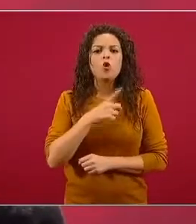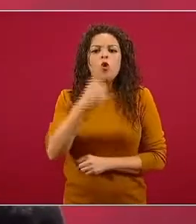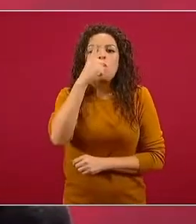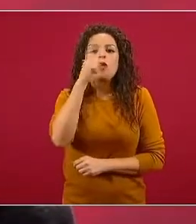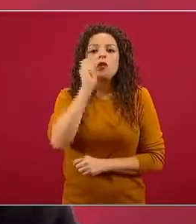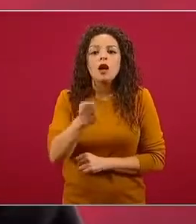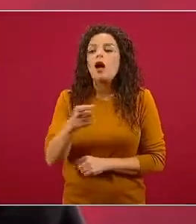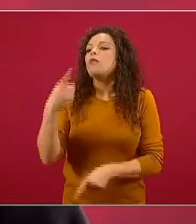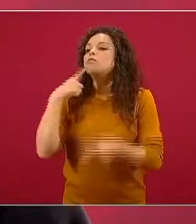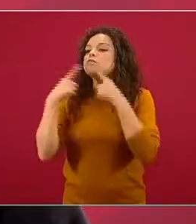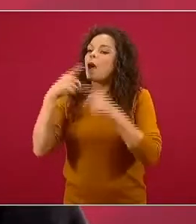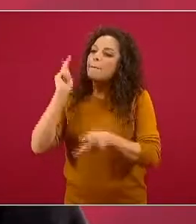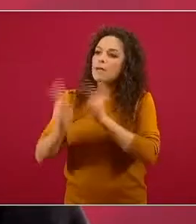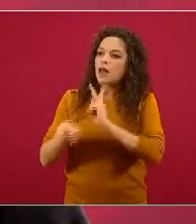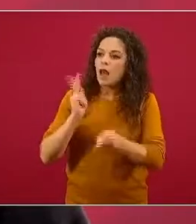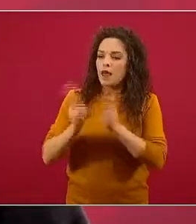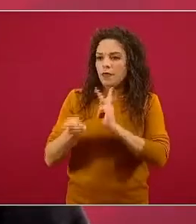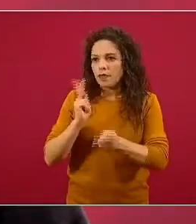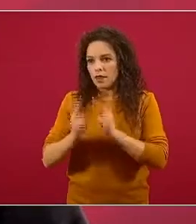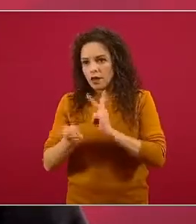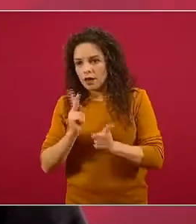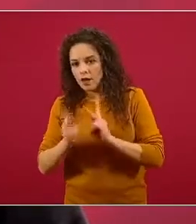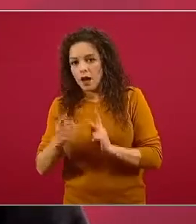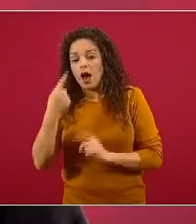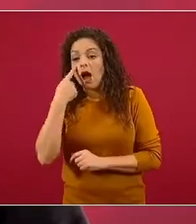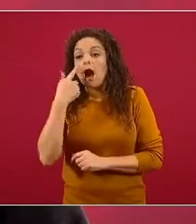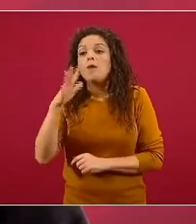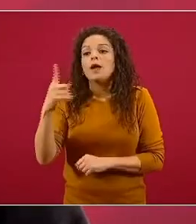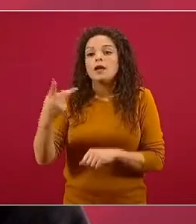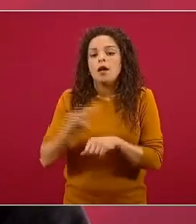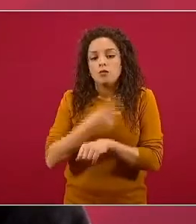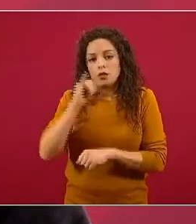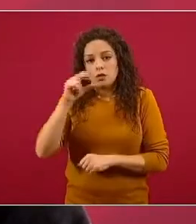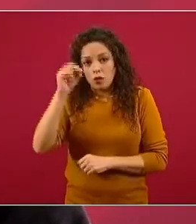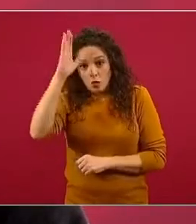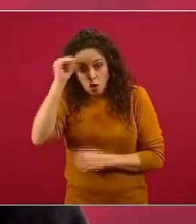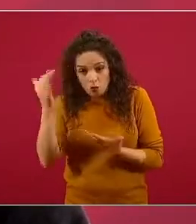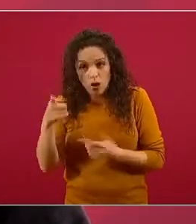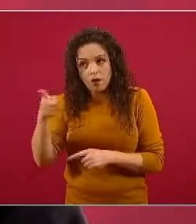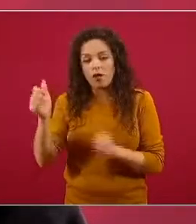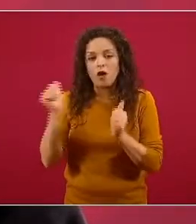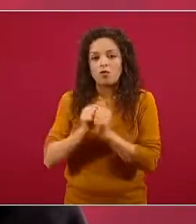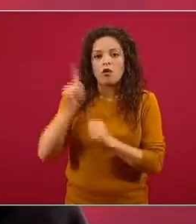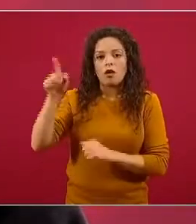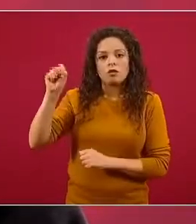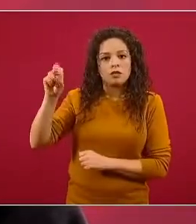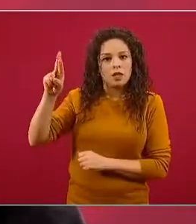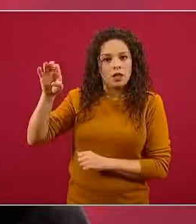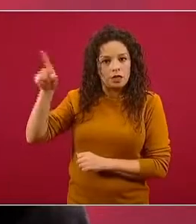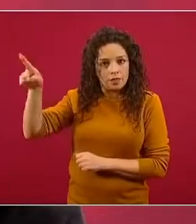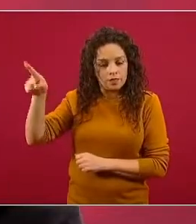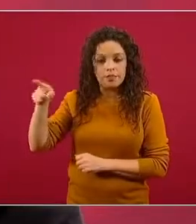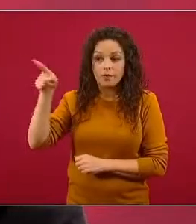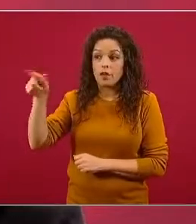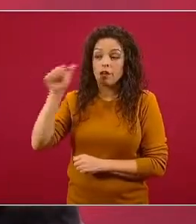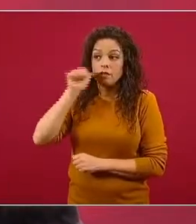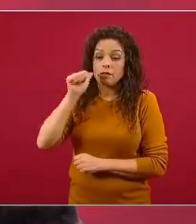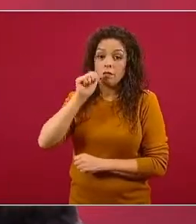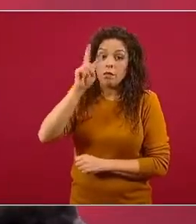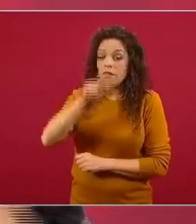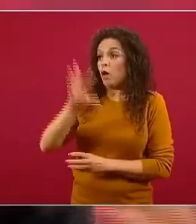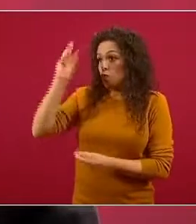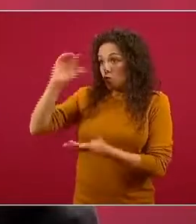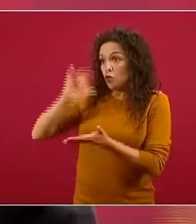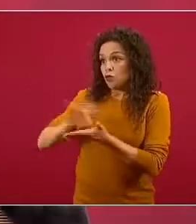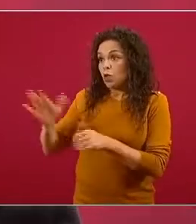diplomáticas que efectivamente el canciller Marcelo Ebrard ha tenido a bien, y siempre se lo agradecemos mucho,